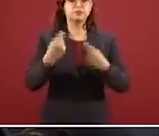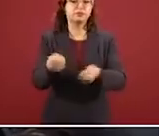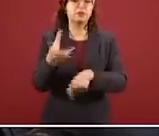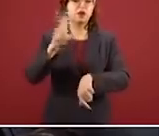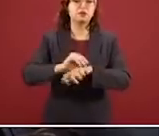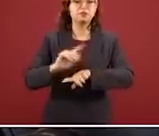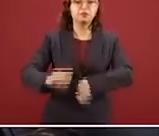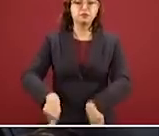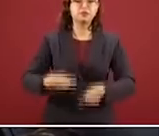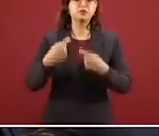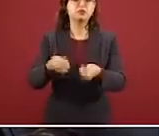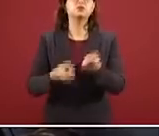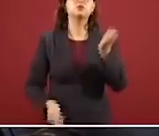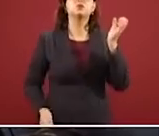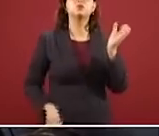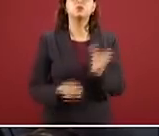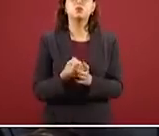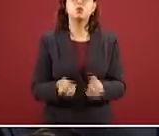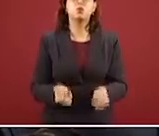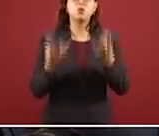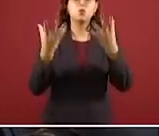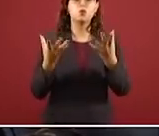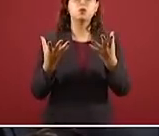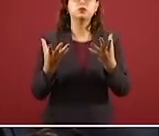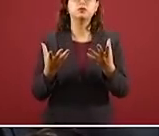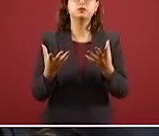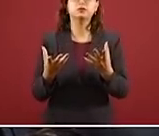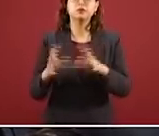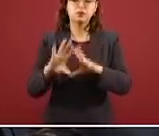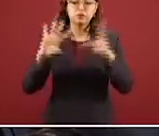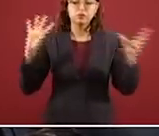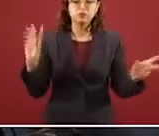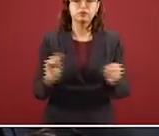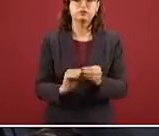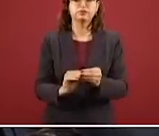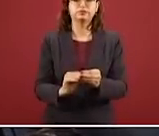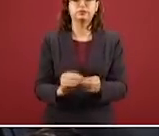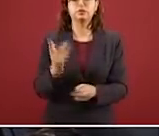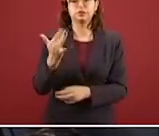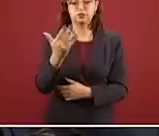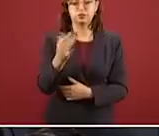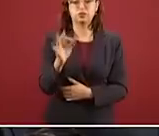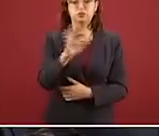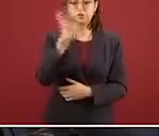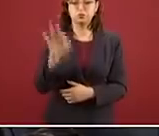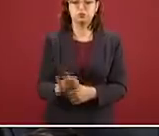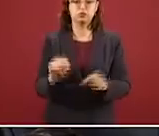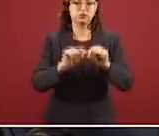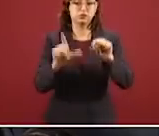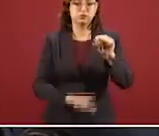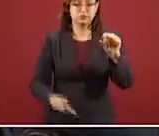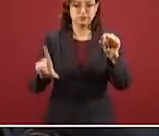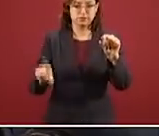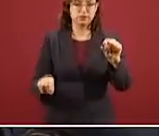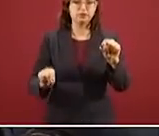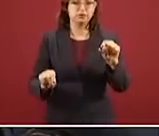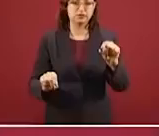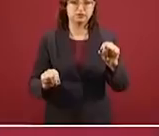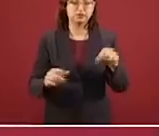ser en la suma de más del 50% del territorio.